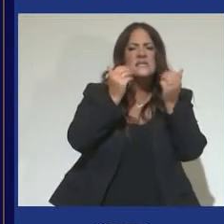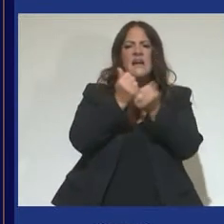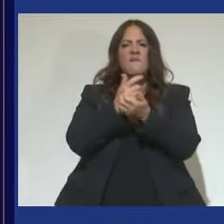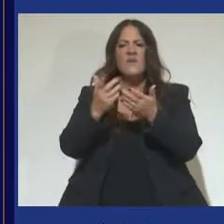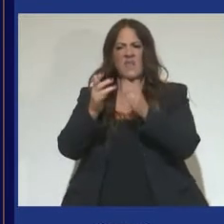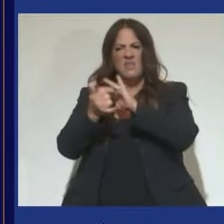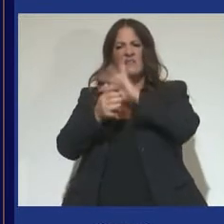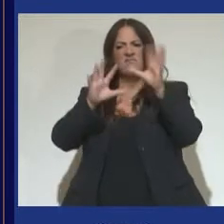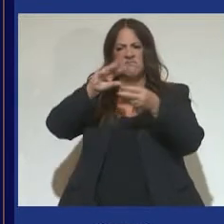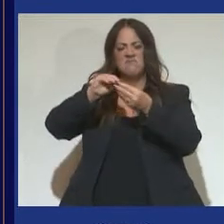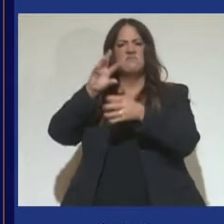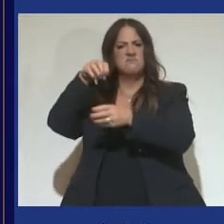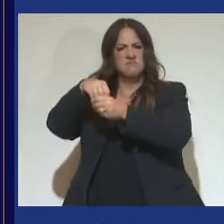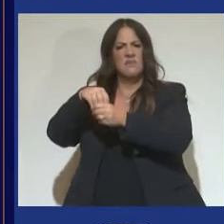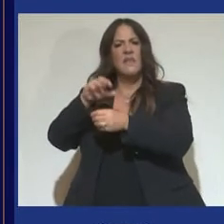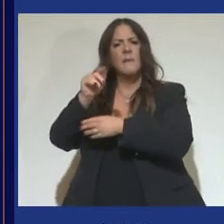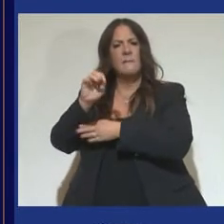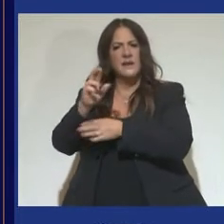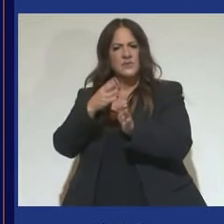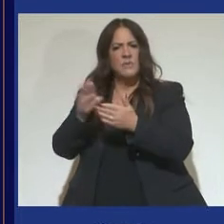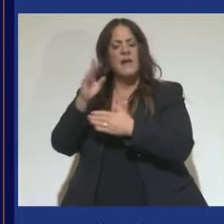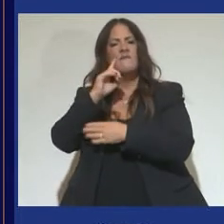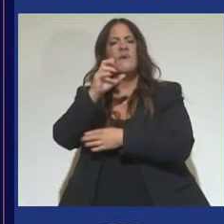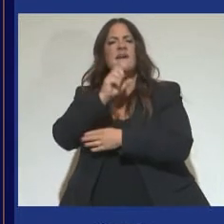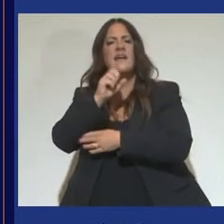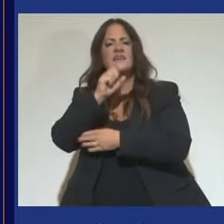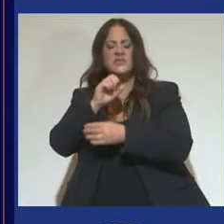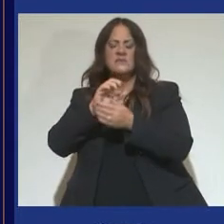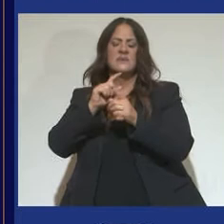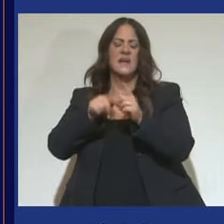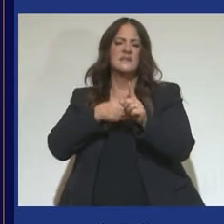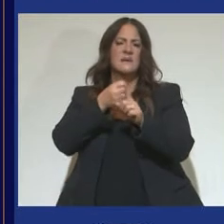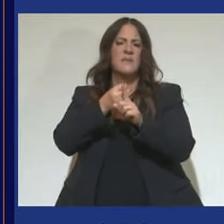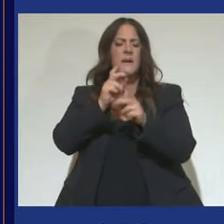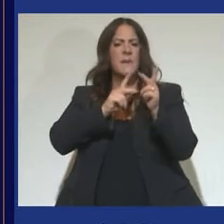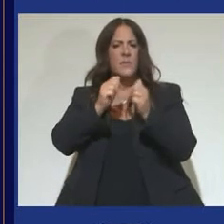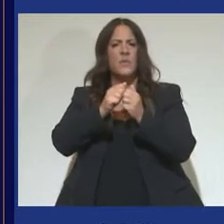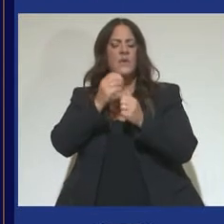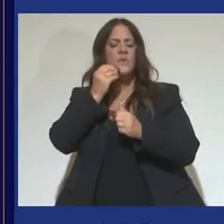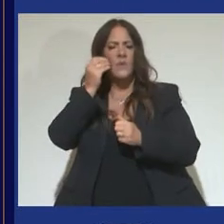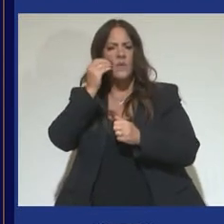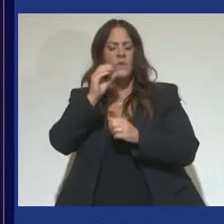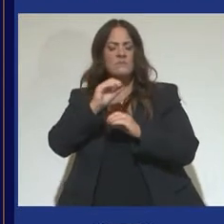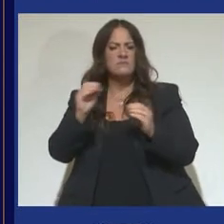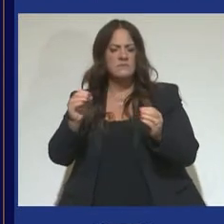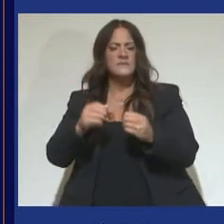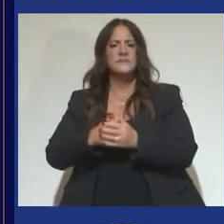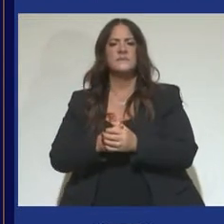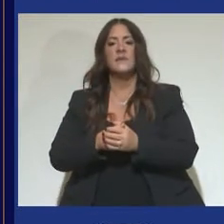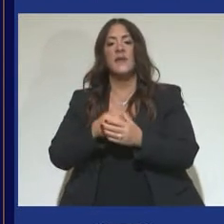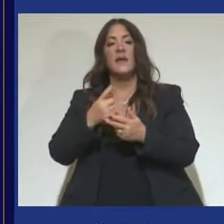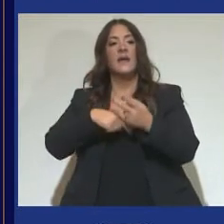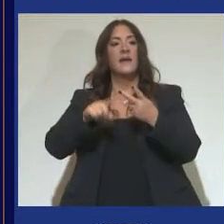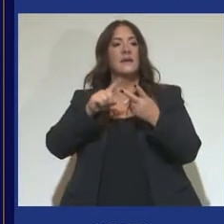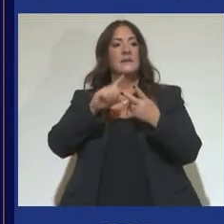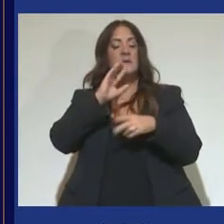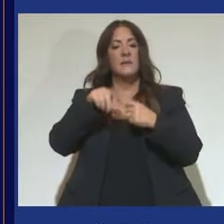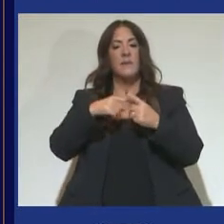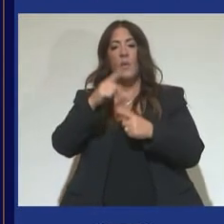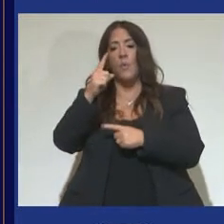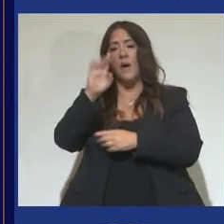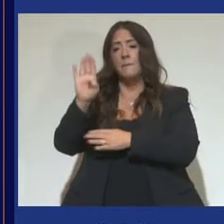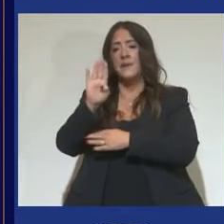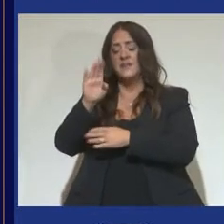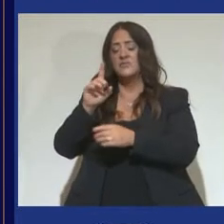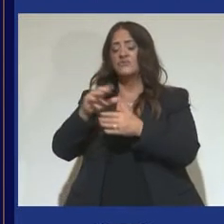conciencia de todas esas necesidades eso está en el plan maestro de las personas mayores y de las personas sin hogar aquí